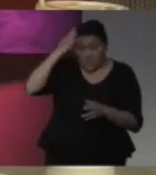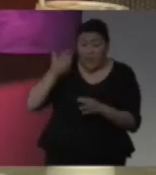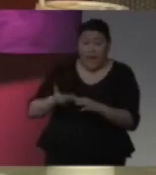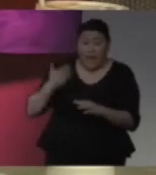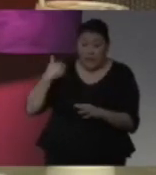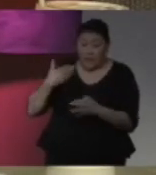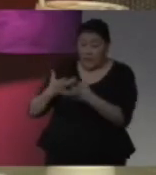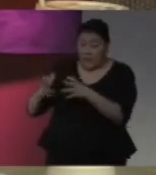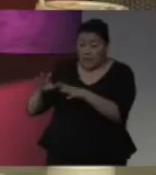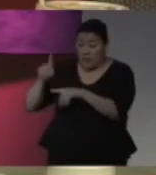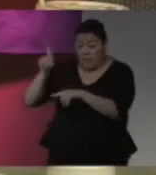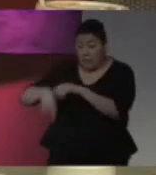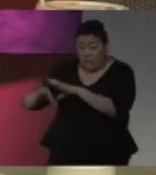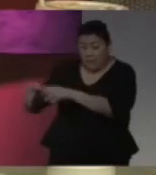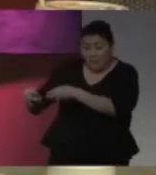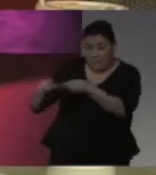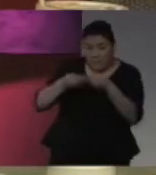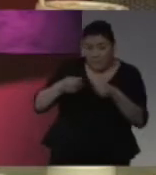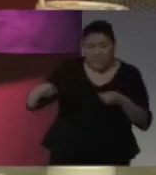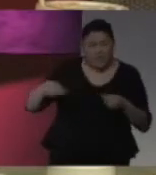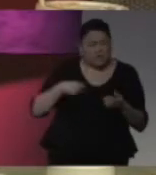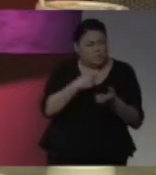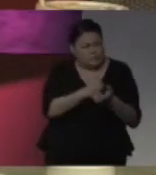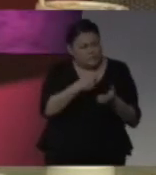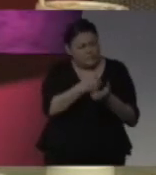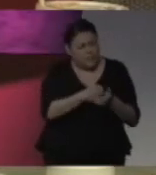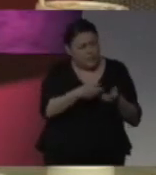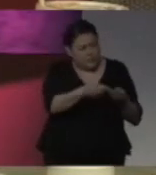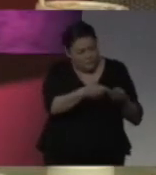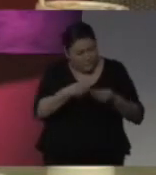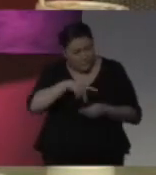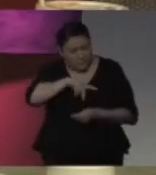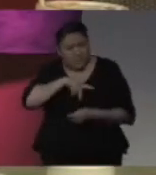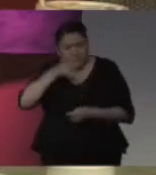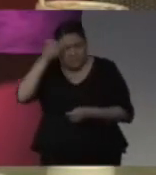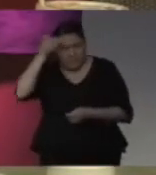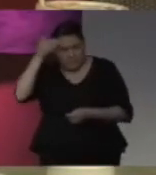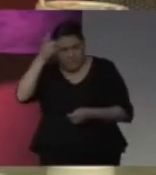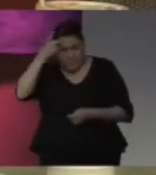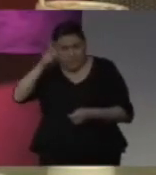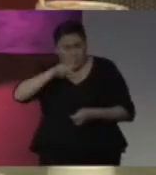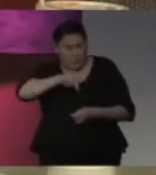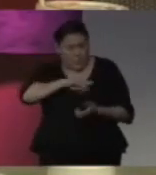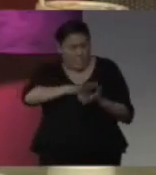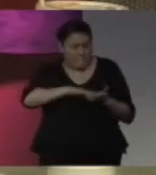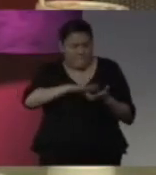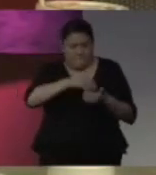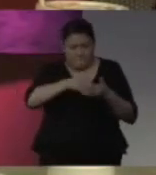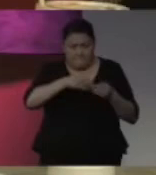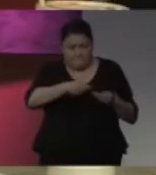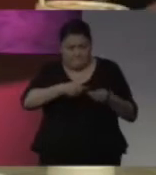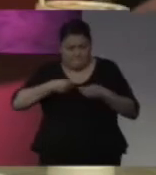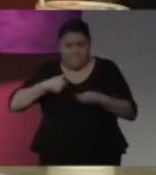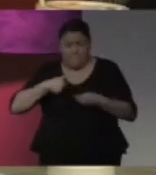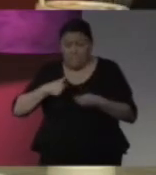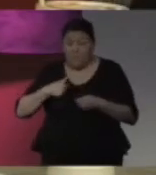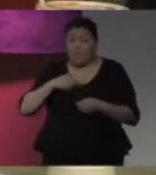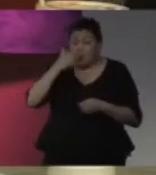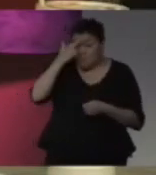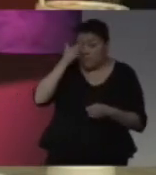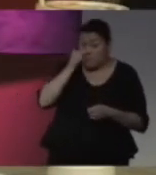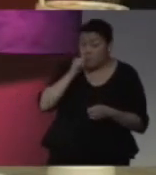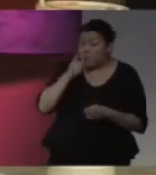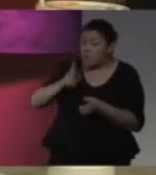despojado, abonaron en la fuerza histórica las formulaciones políticas que apelan por la no repetición de las violaciones de los